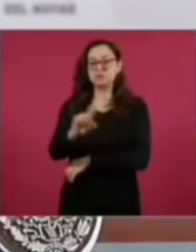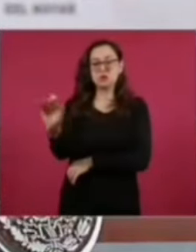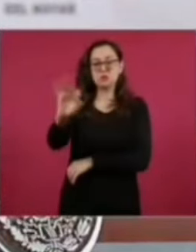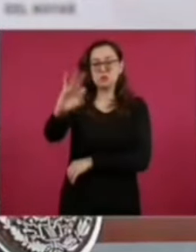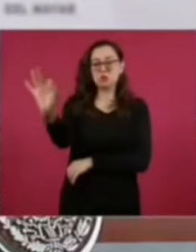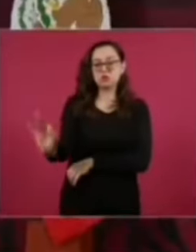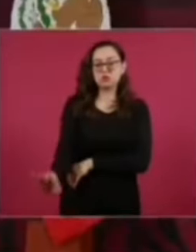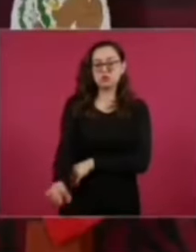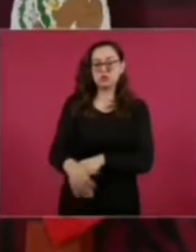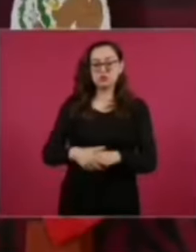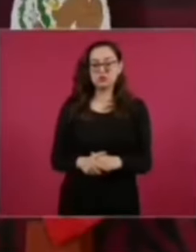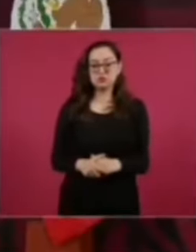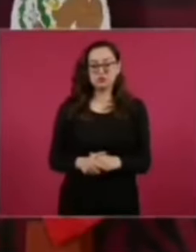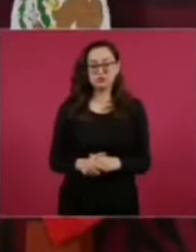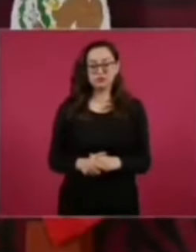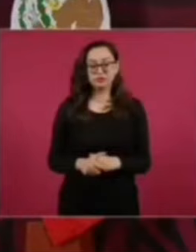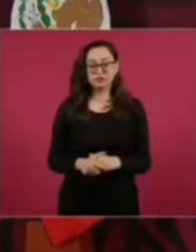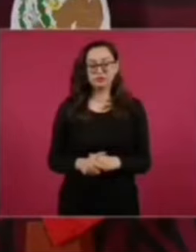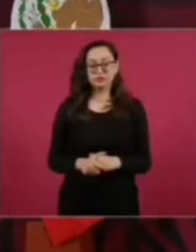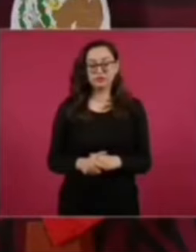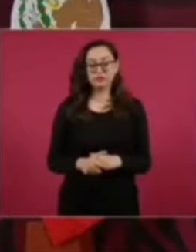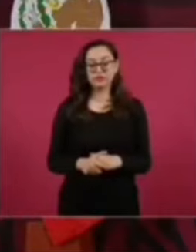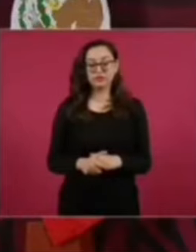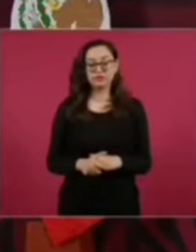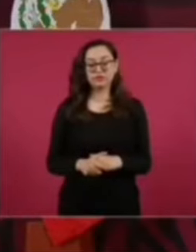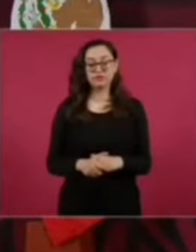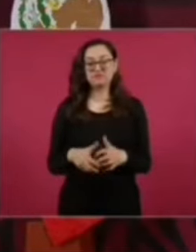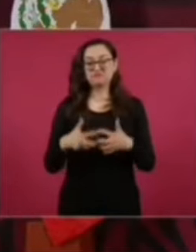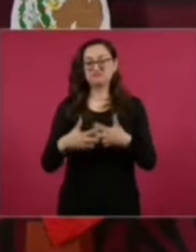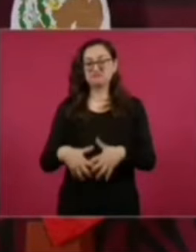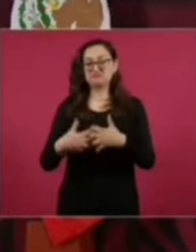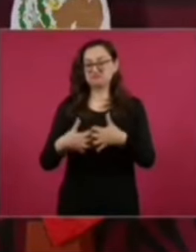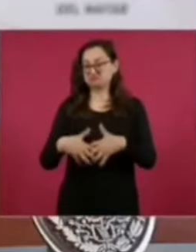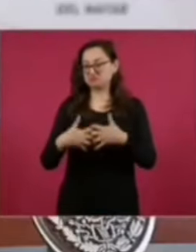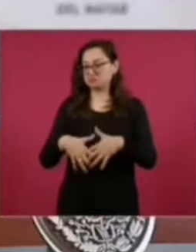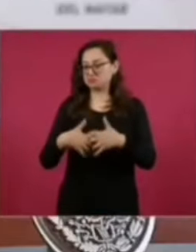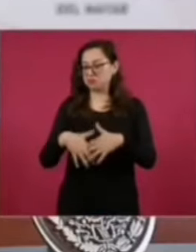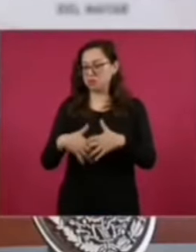Bocas va a producir como